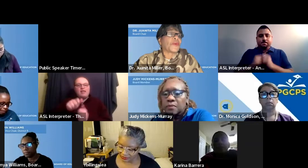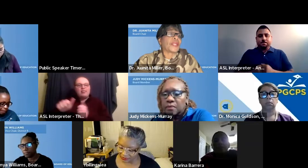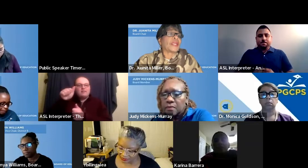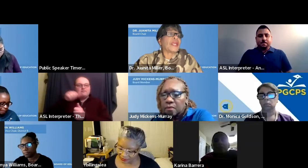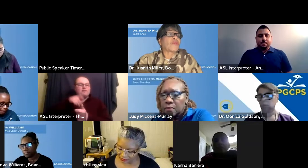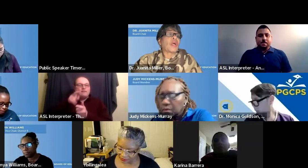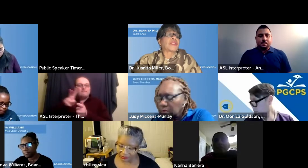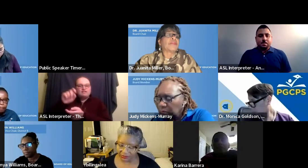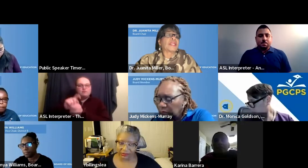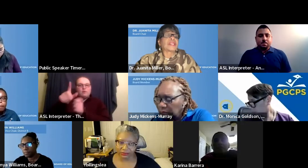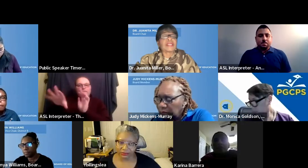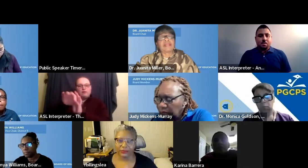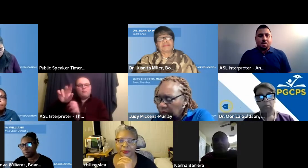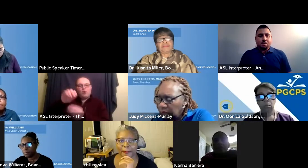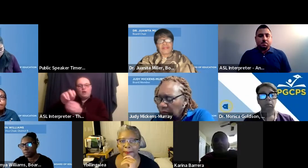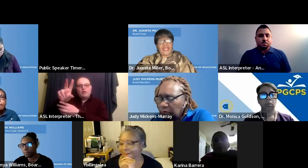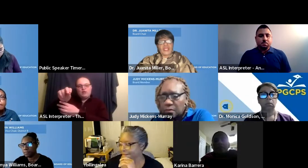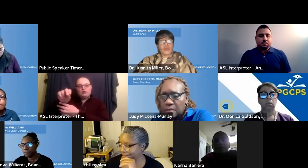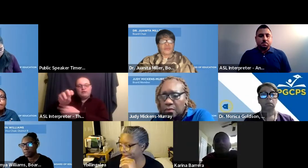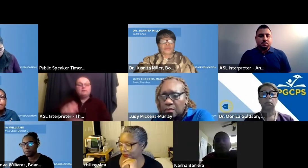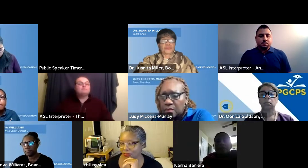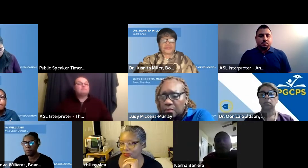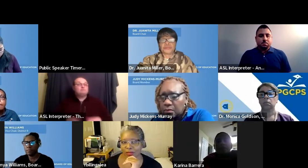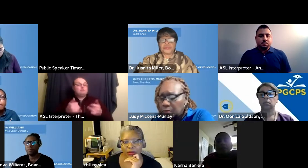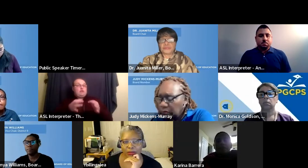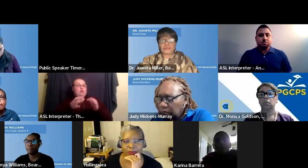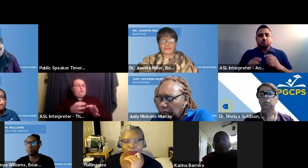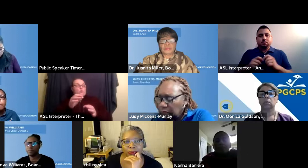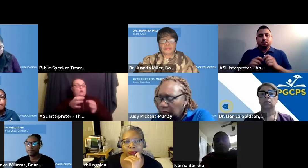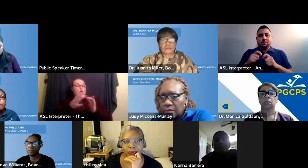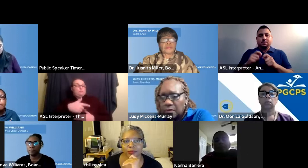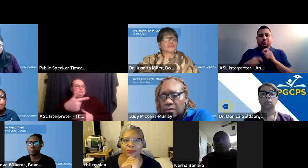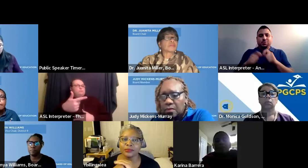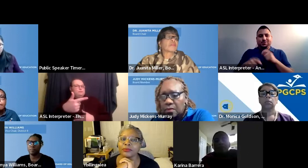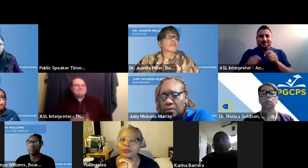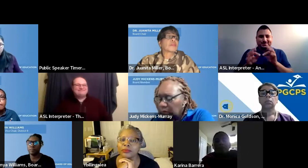number 30, Rhonda Billingsley. Thank you.